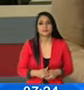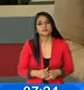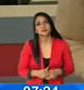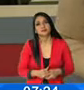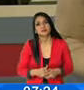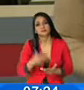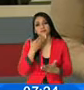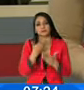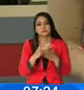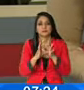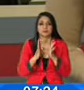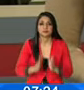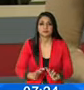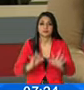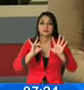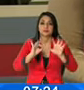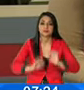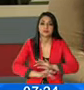Anita Belén,